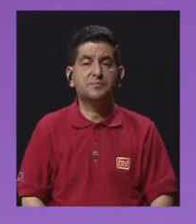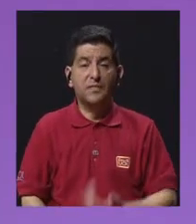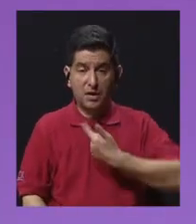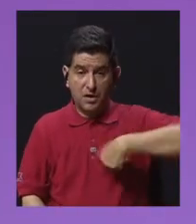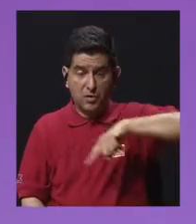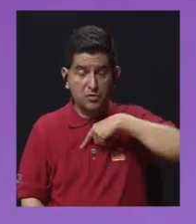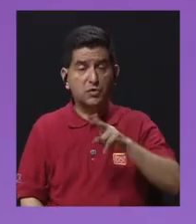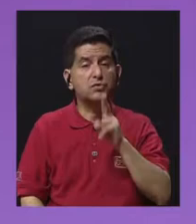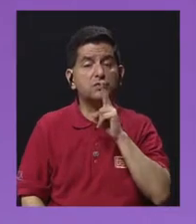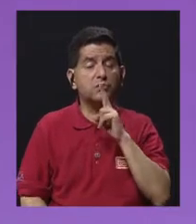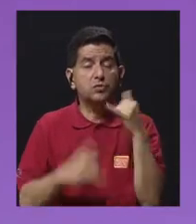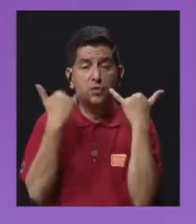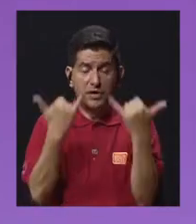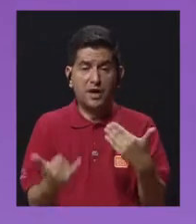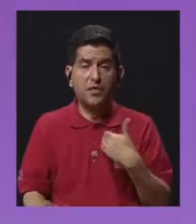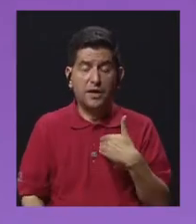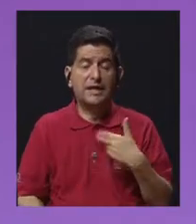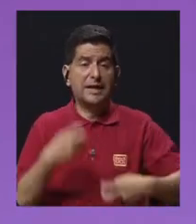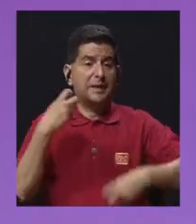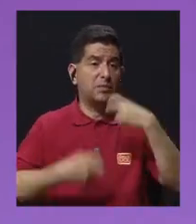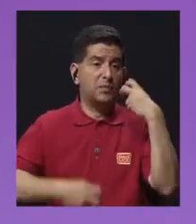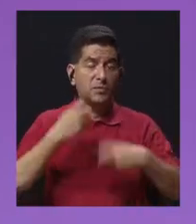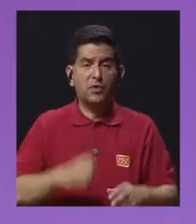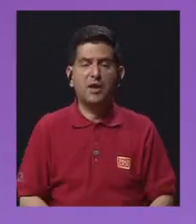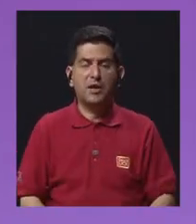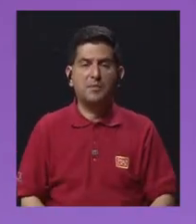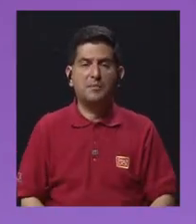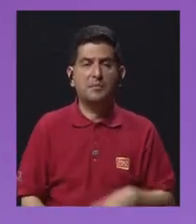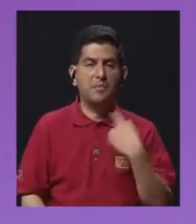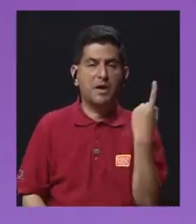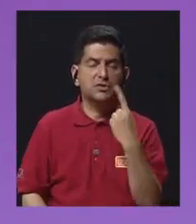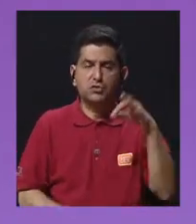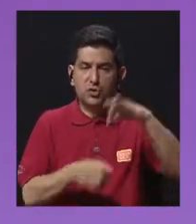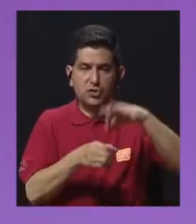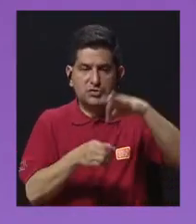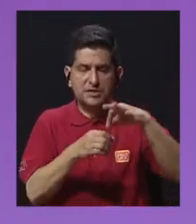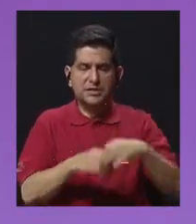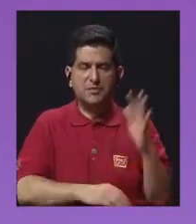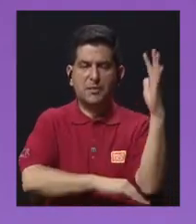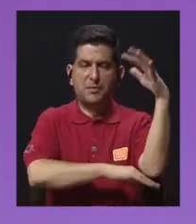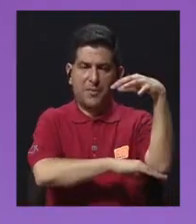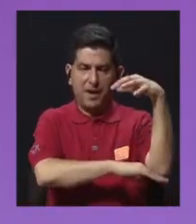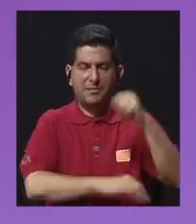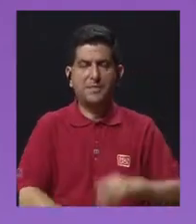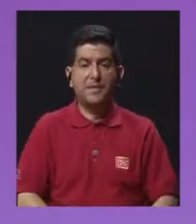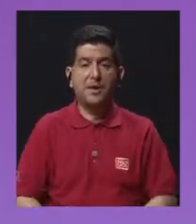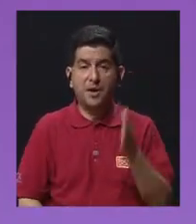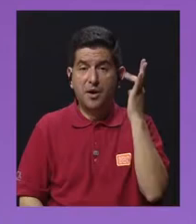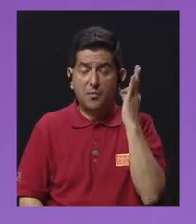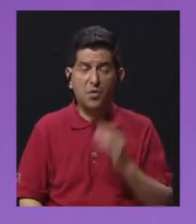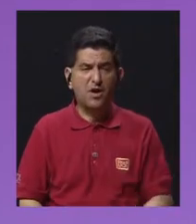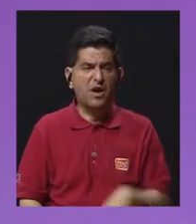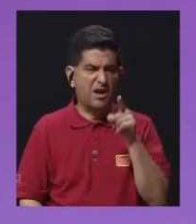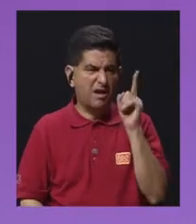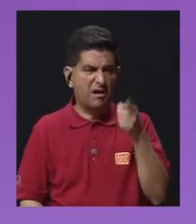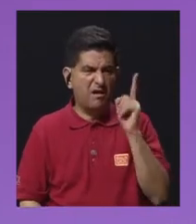Nosotros en Honduras ahorita tenemos el gran problema del monocultivo de la palma, que como mujeres